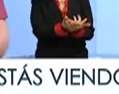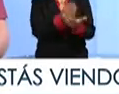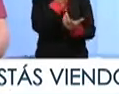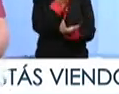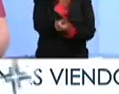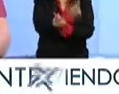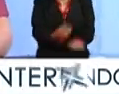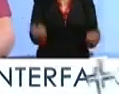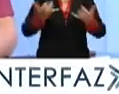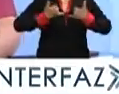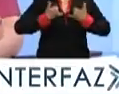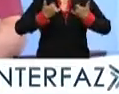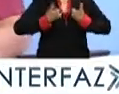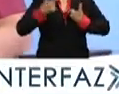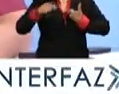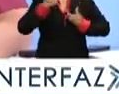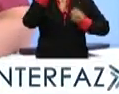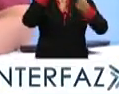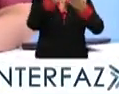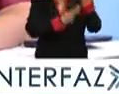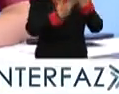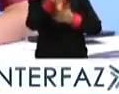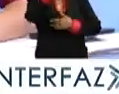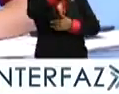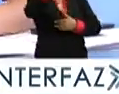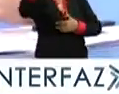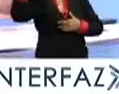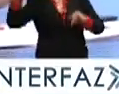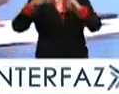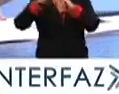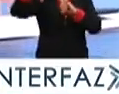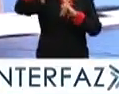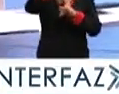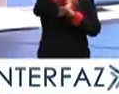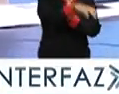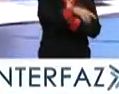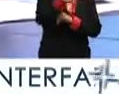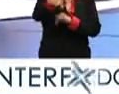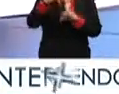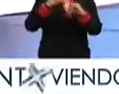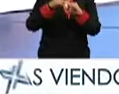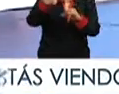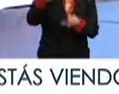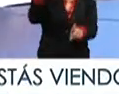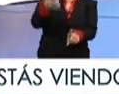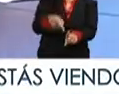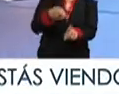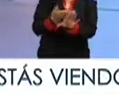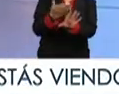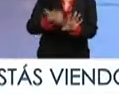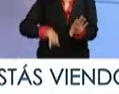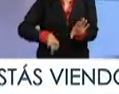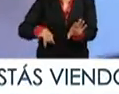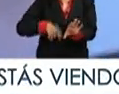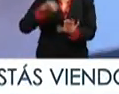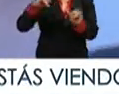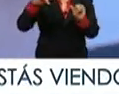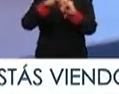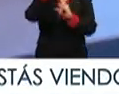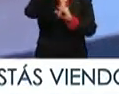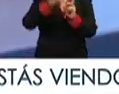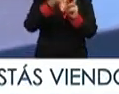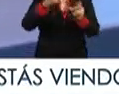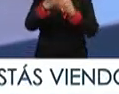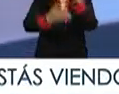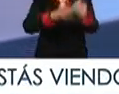muchos niños y jóvenes, hay programas, hay instituciones y además una institución muy, muy interesante, el Instituto para el